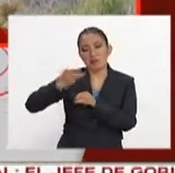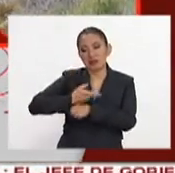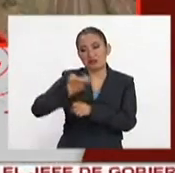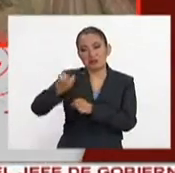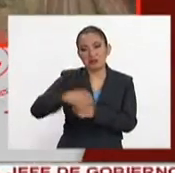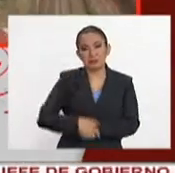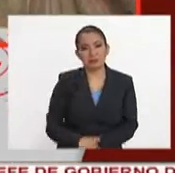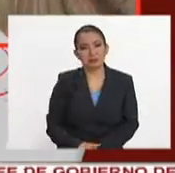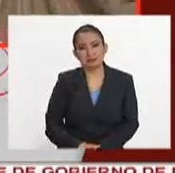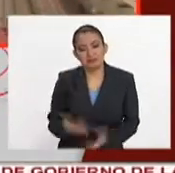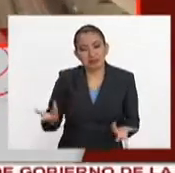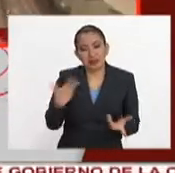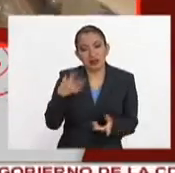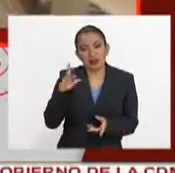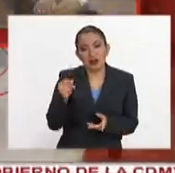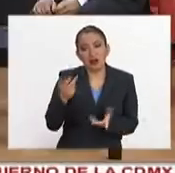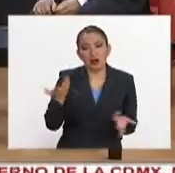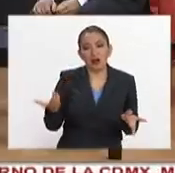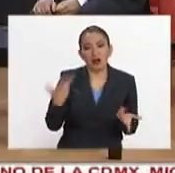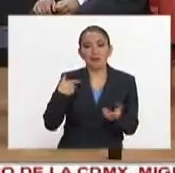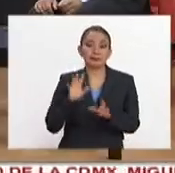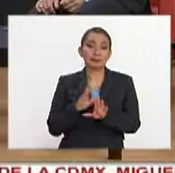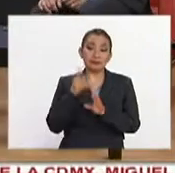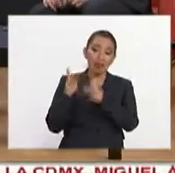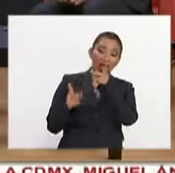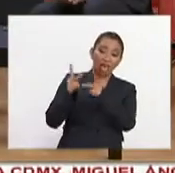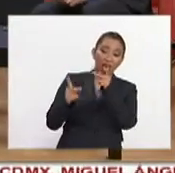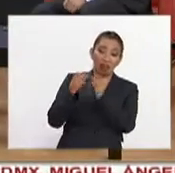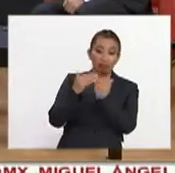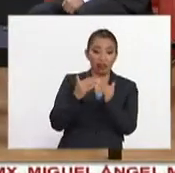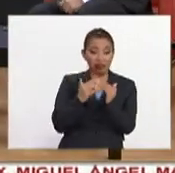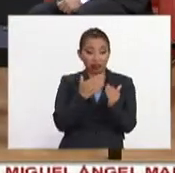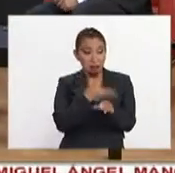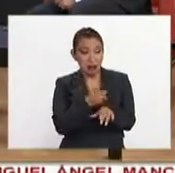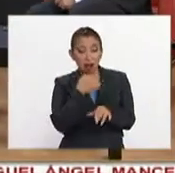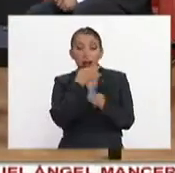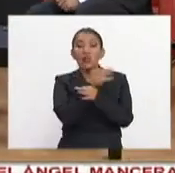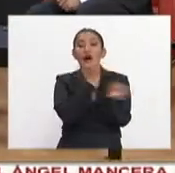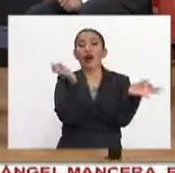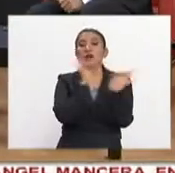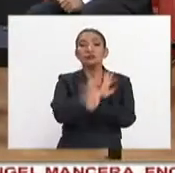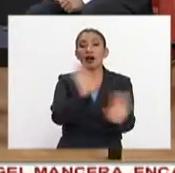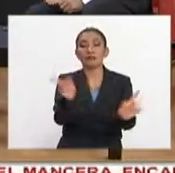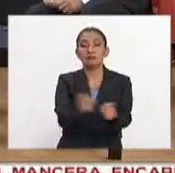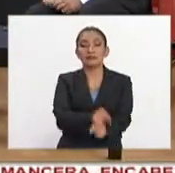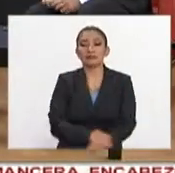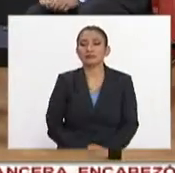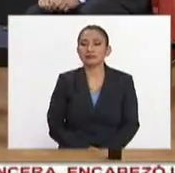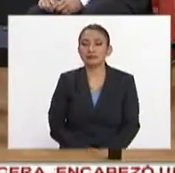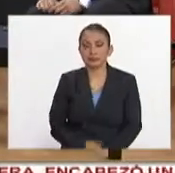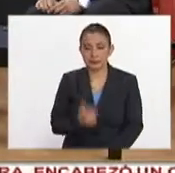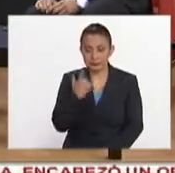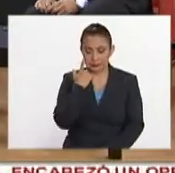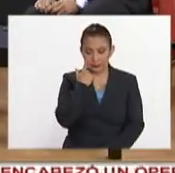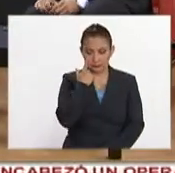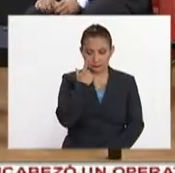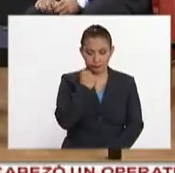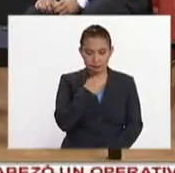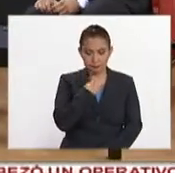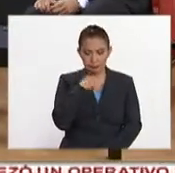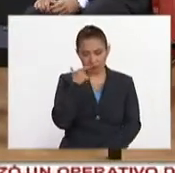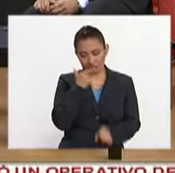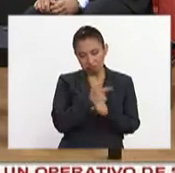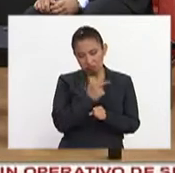suceder y que no han cabildeado desde la Casa Blanca. Esto simplemente lo anuncia. Fíjate que lo que